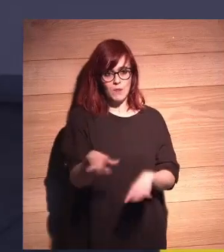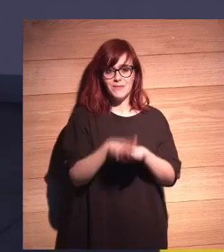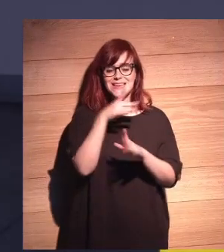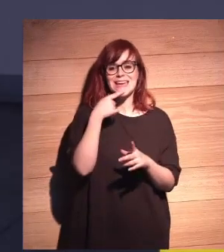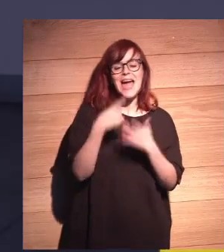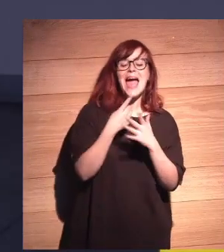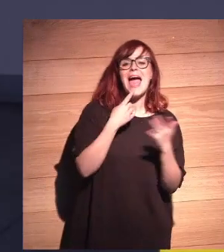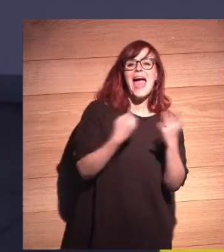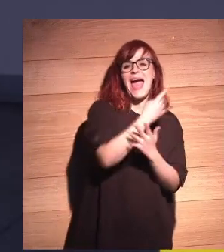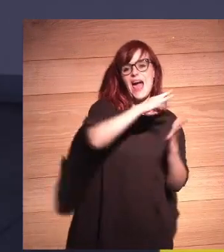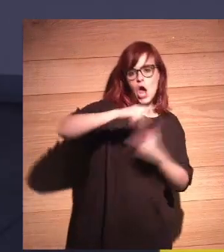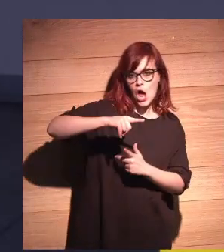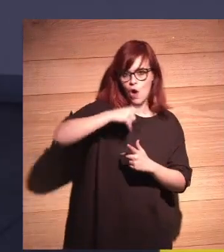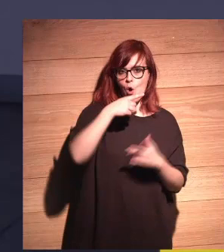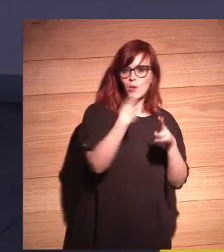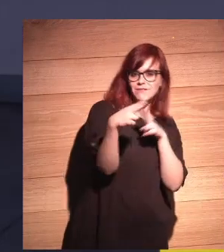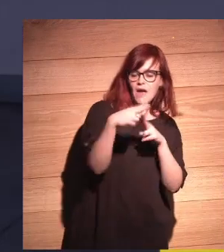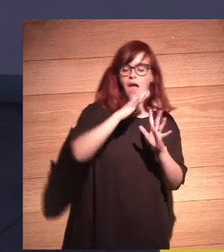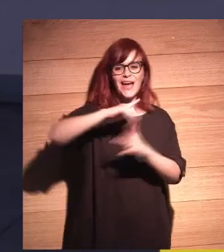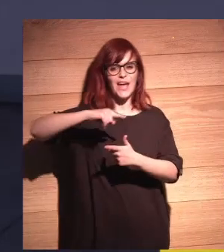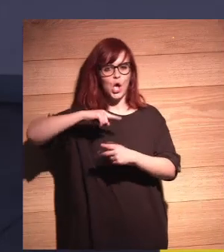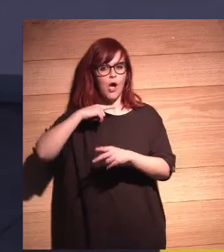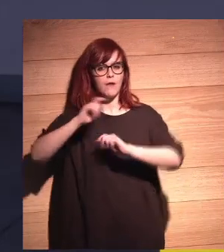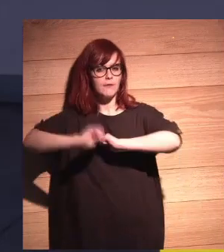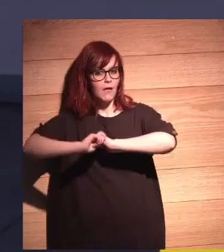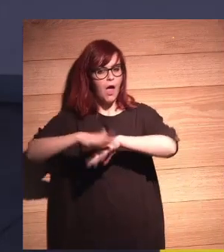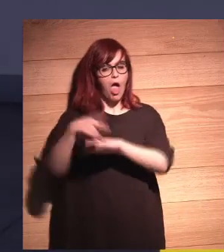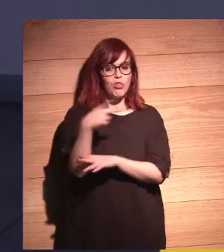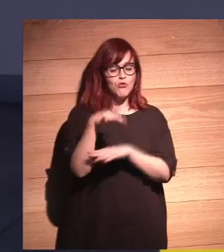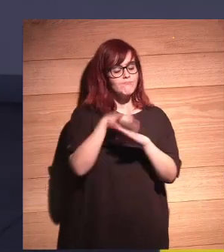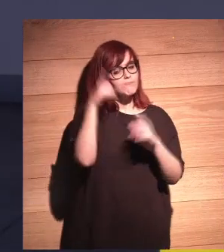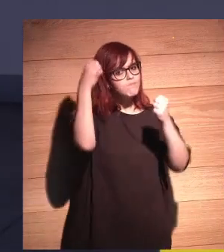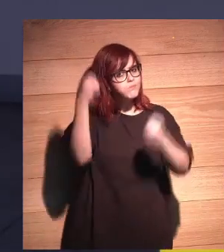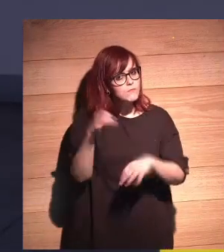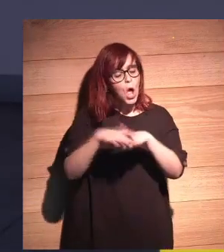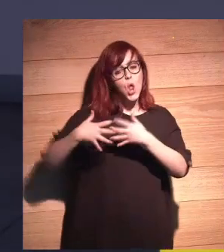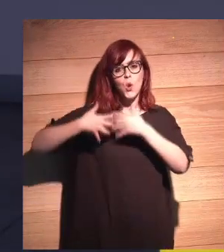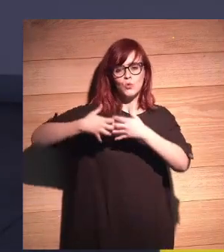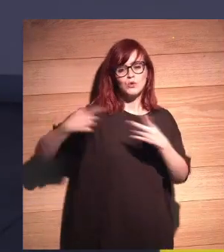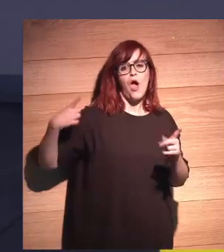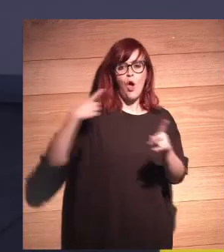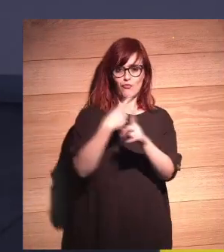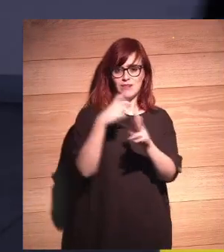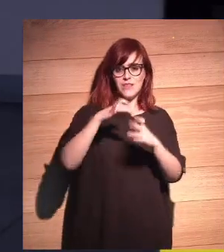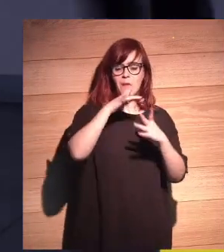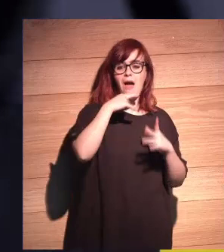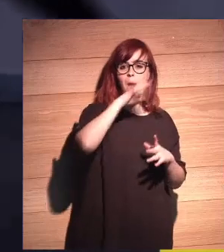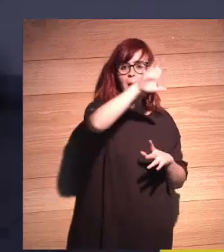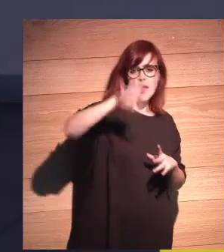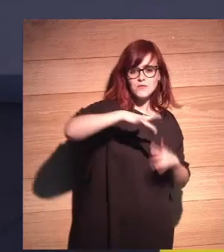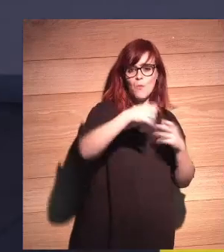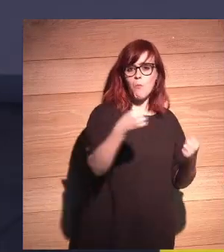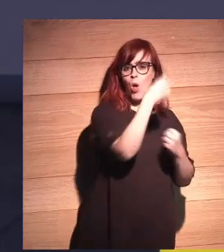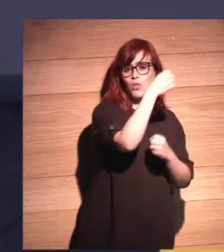central, geopolítica y geoestrategia, que son los pilares de la nueva lucha entre las naciones más